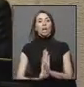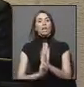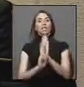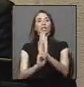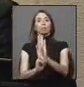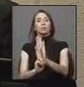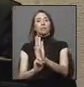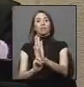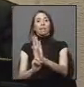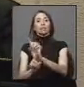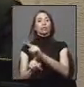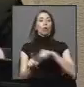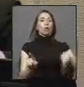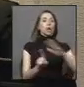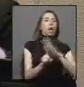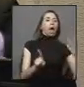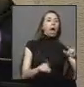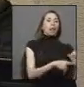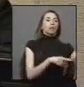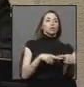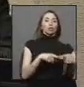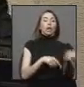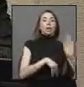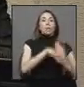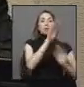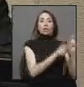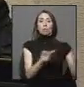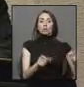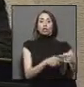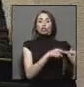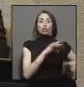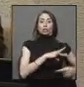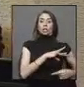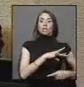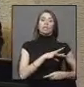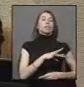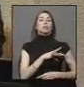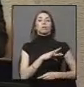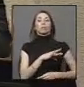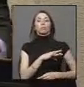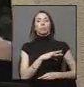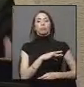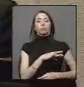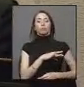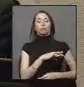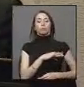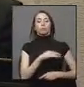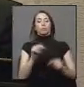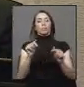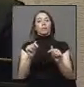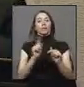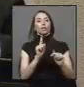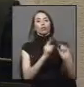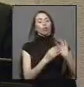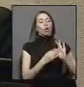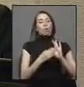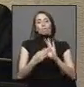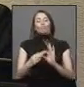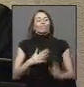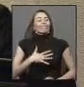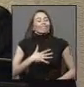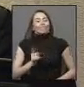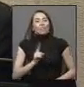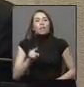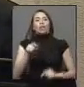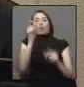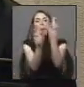social. Es decir, buena parte de la sociedad chilena nos está identificando con lo que aquí estamos sentados, con